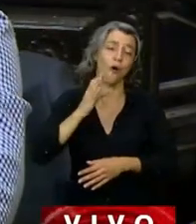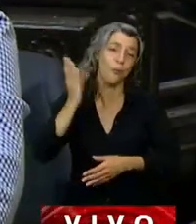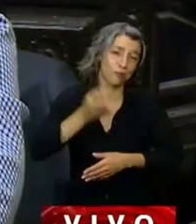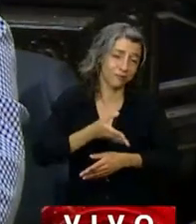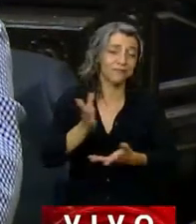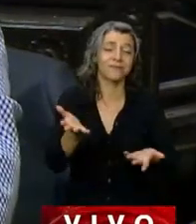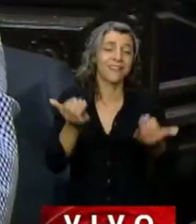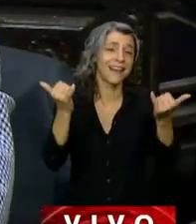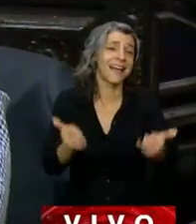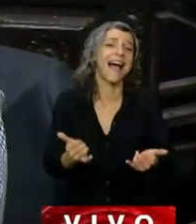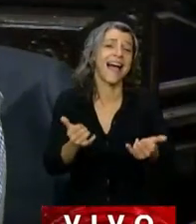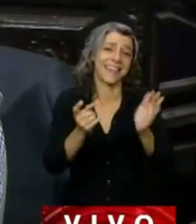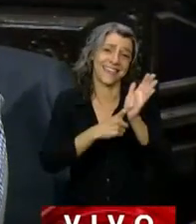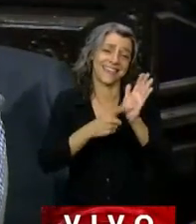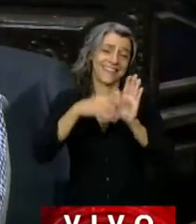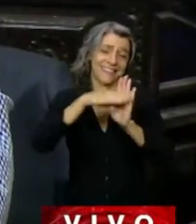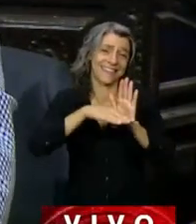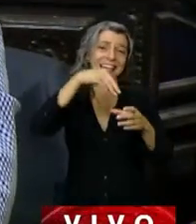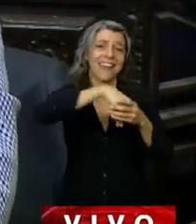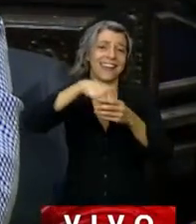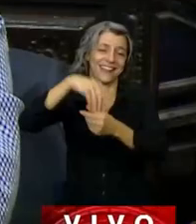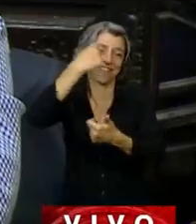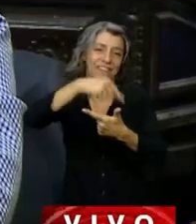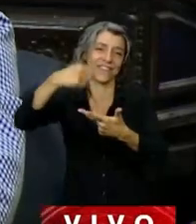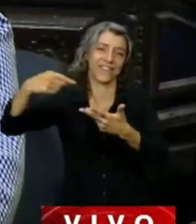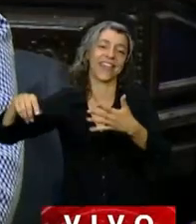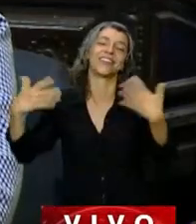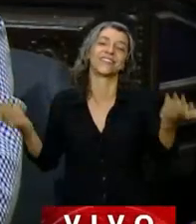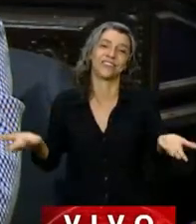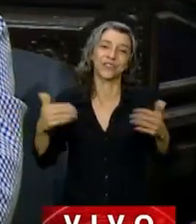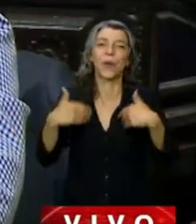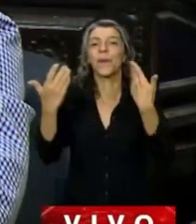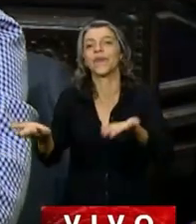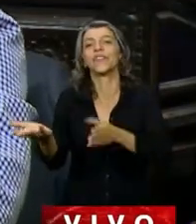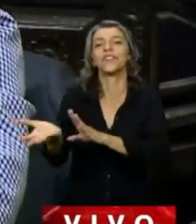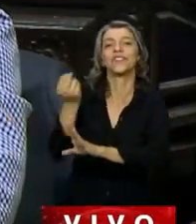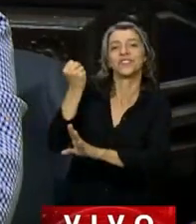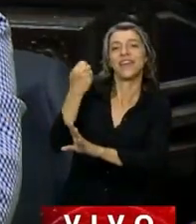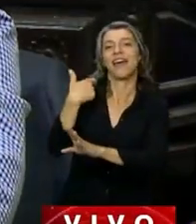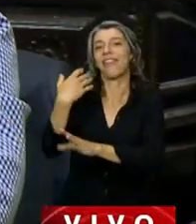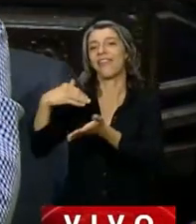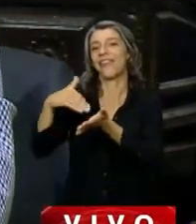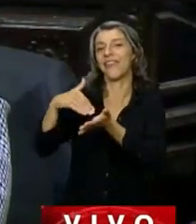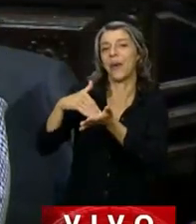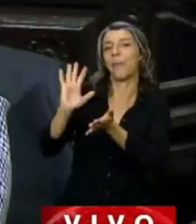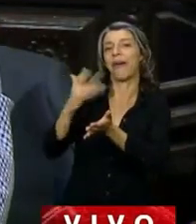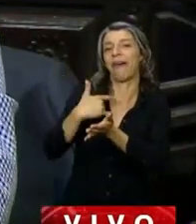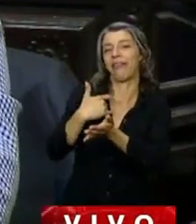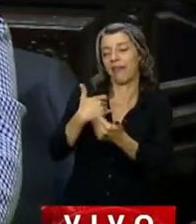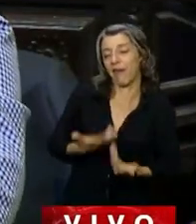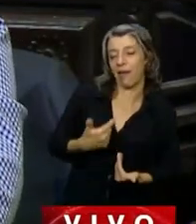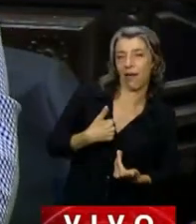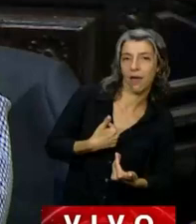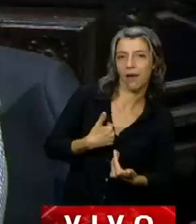quiero proponer para con los privilegios es que no saquemos los privilegios cuando nos convienen. Tomemos el compromiso